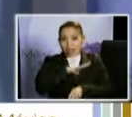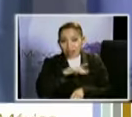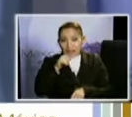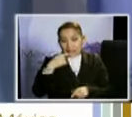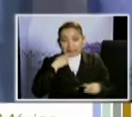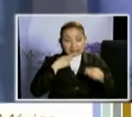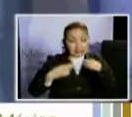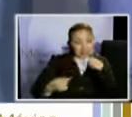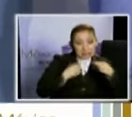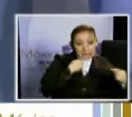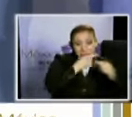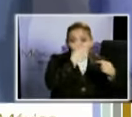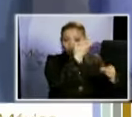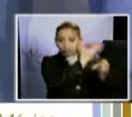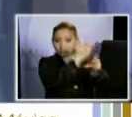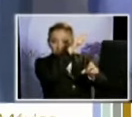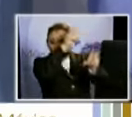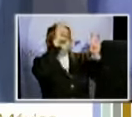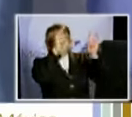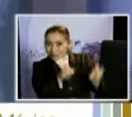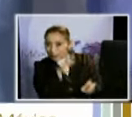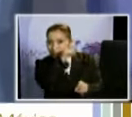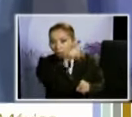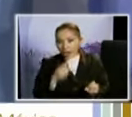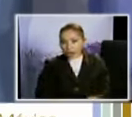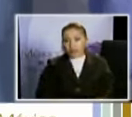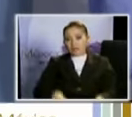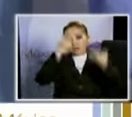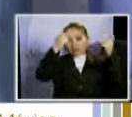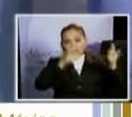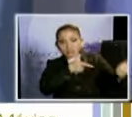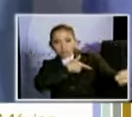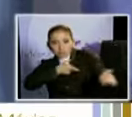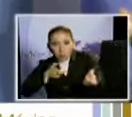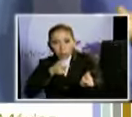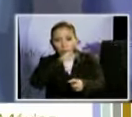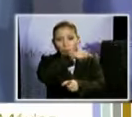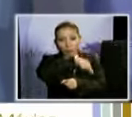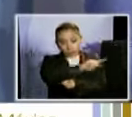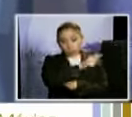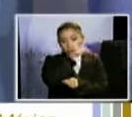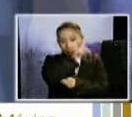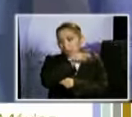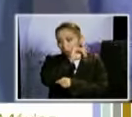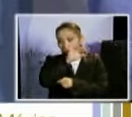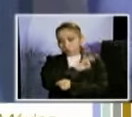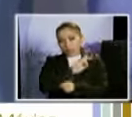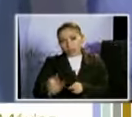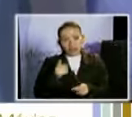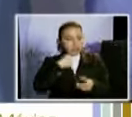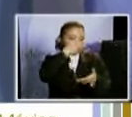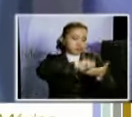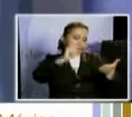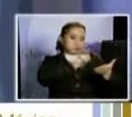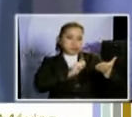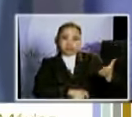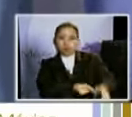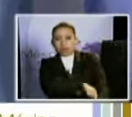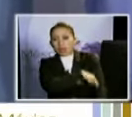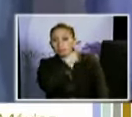negociar con Estados Unidos sobre el tema de tráfico de armas es Luis puede hacer todo un tratado sobre eso,